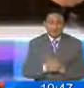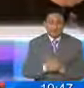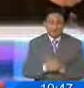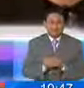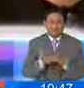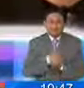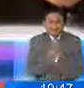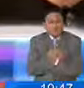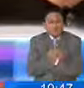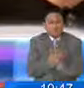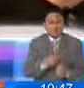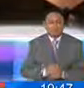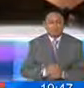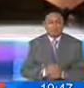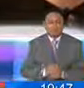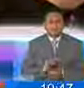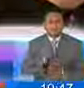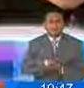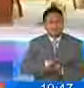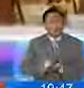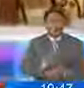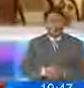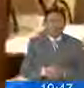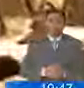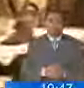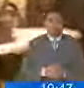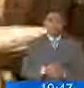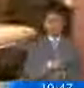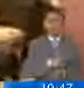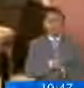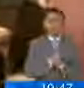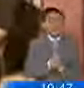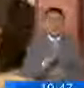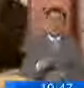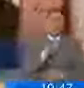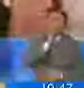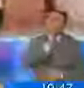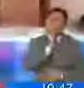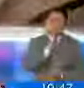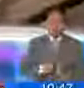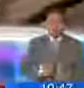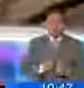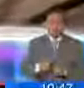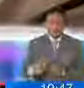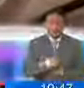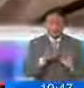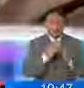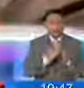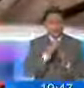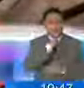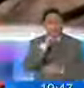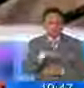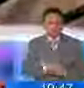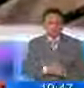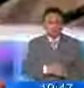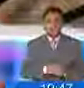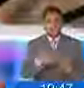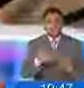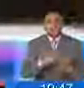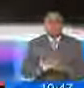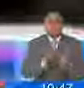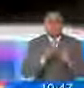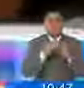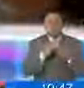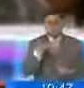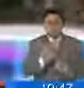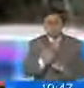amor y la tranquilidad. El amor, la paciencia, la fuerza no han faltado en esta familia, quien le ha dado la mano a Paulina y también